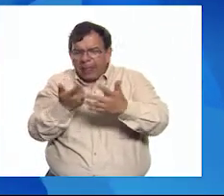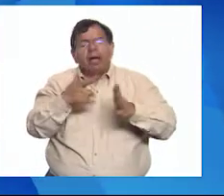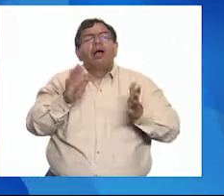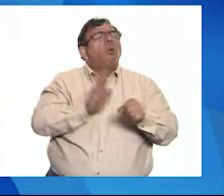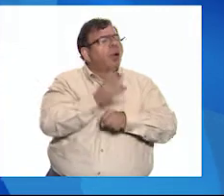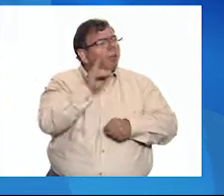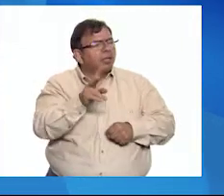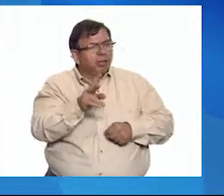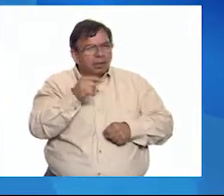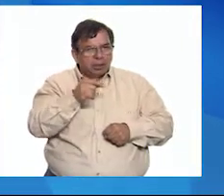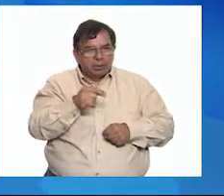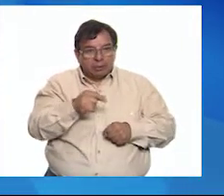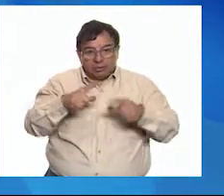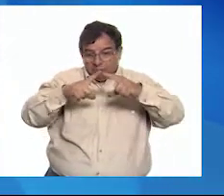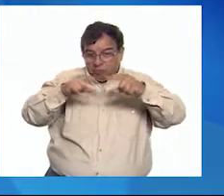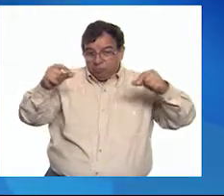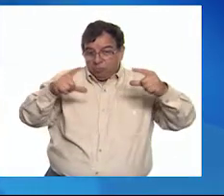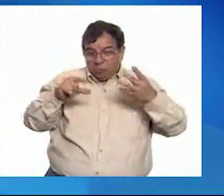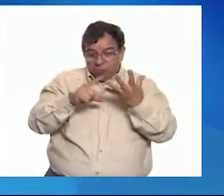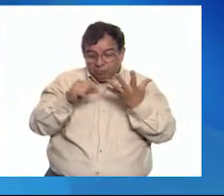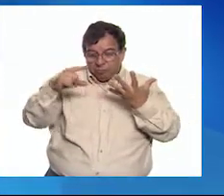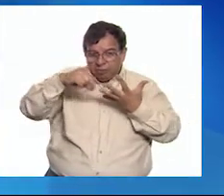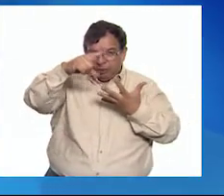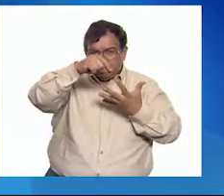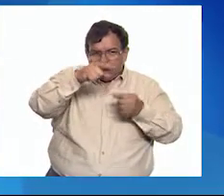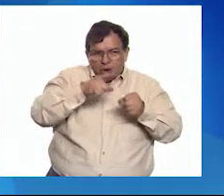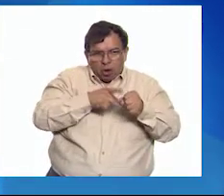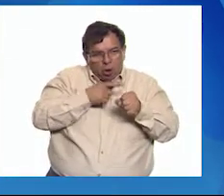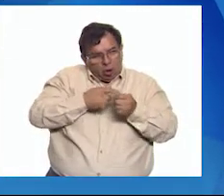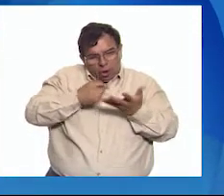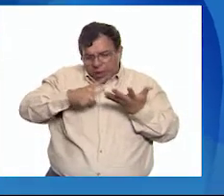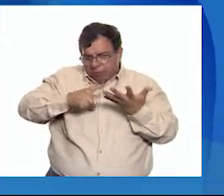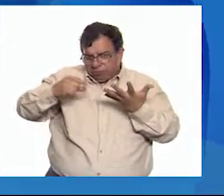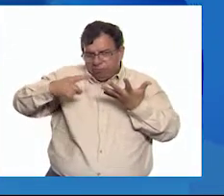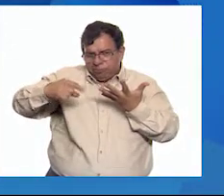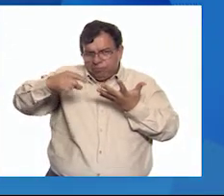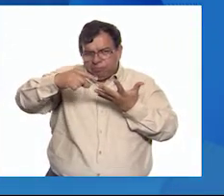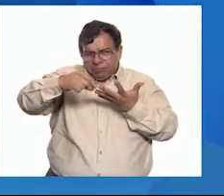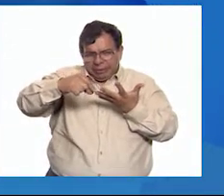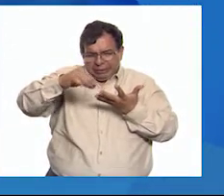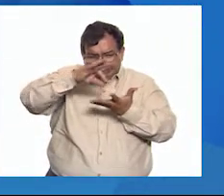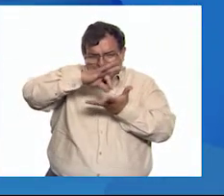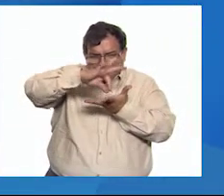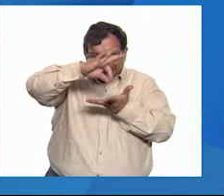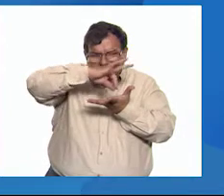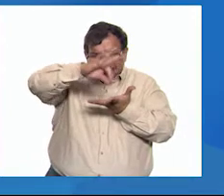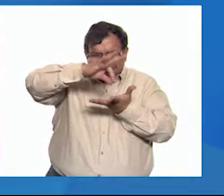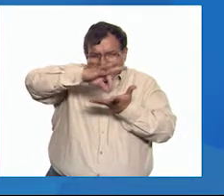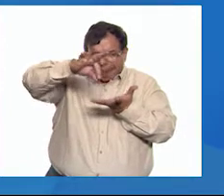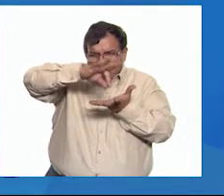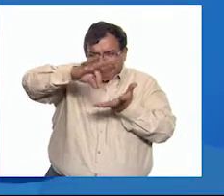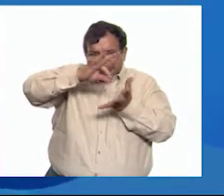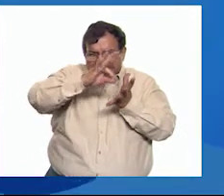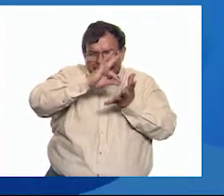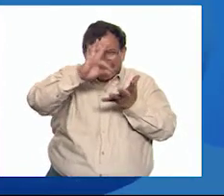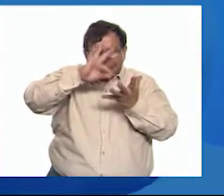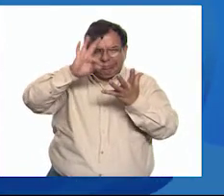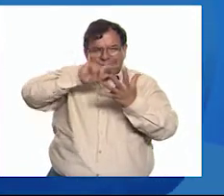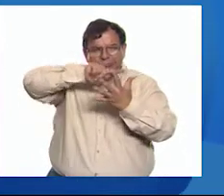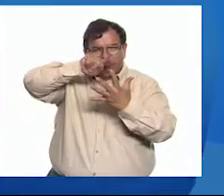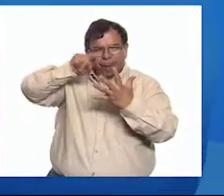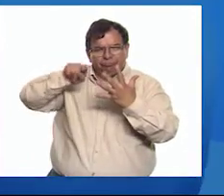ver que los pétalos tienen los mismos colores cada uno. Las rayitas que tiene alrededor forman un